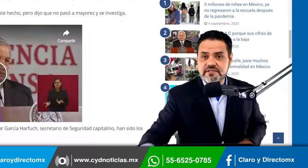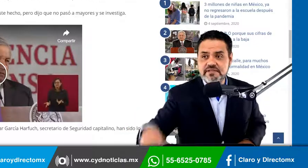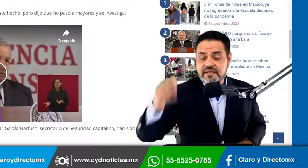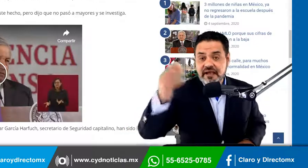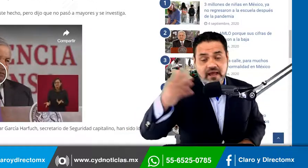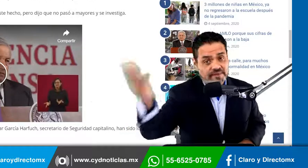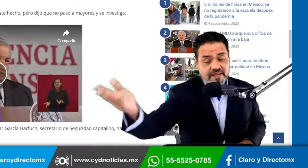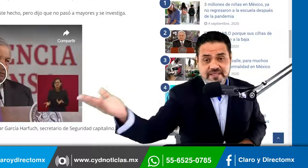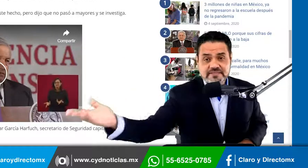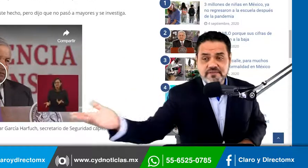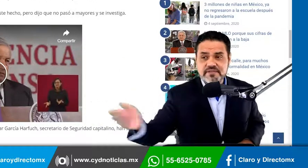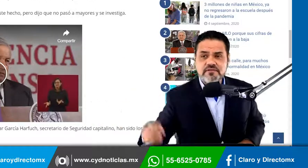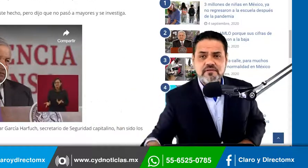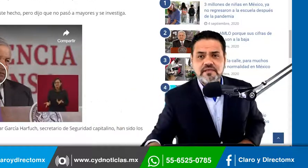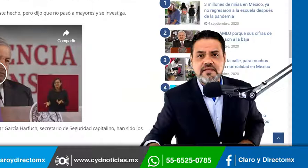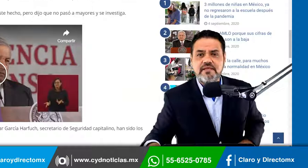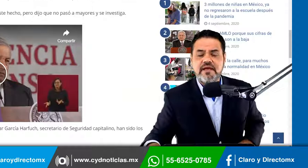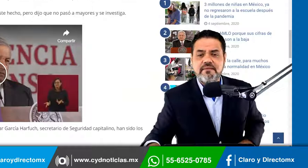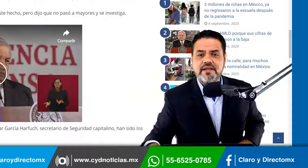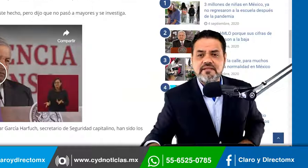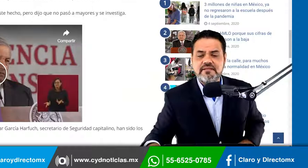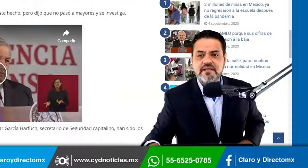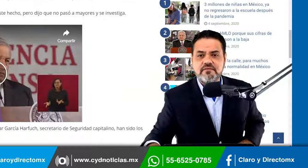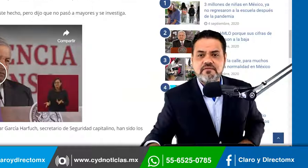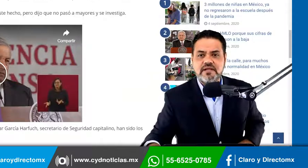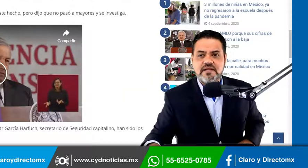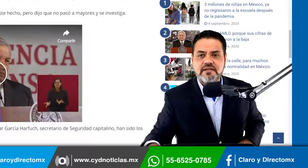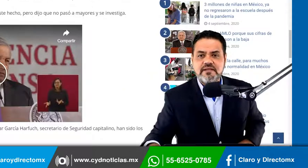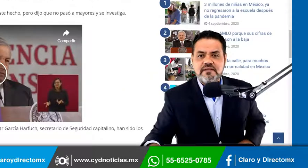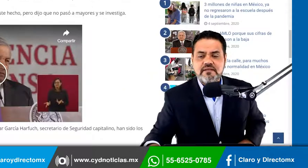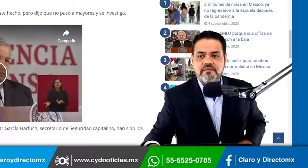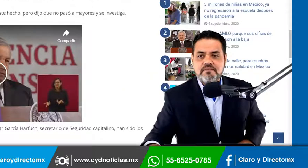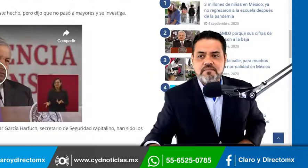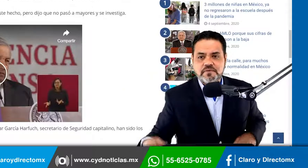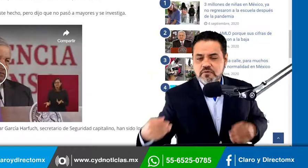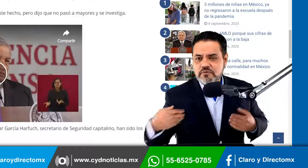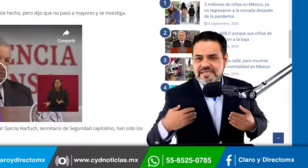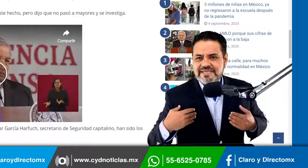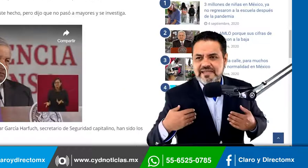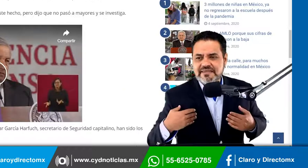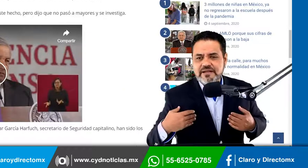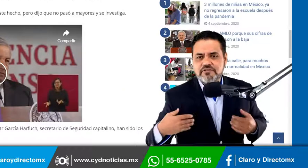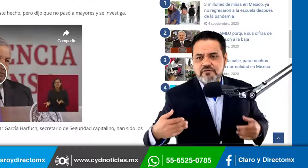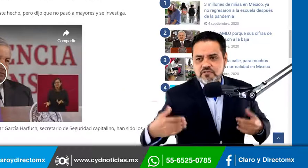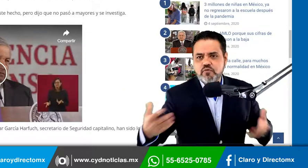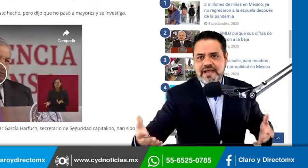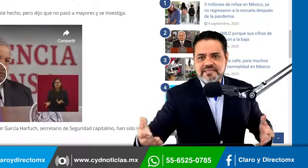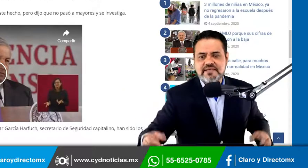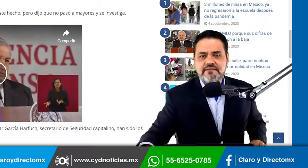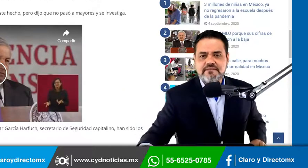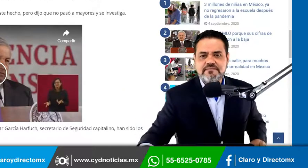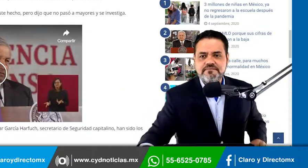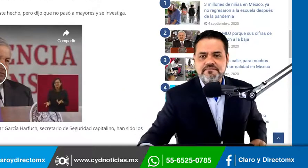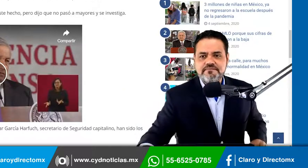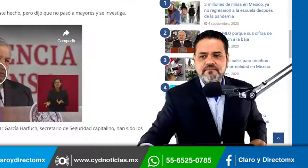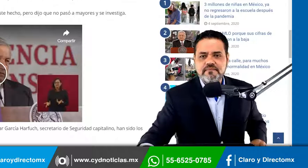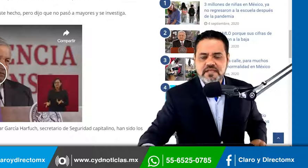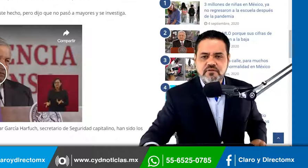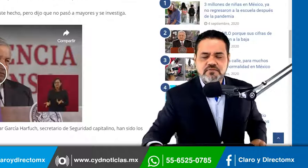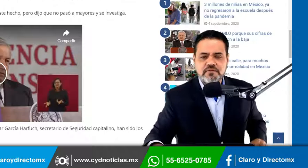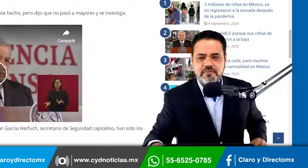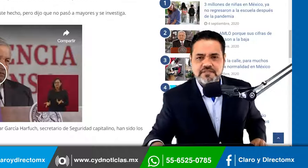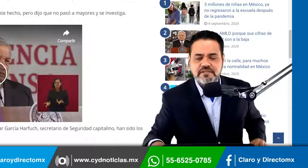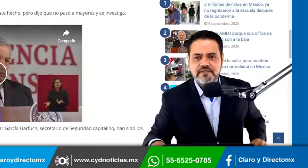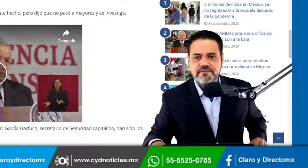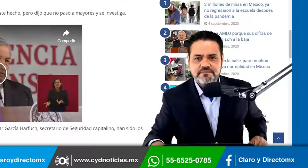señor presidente, a ver, hay esta versión de que habrían atentado contra, pues no contra el secretario, sino en su casa.